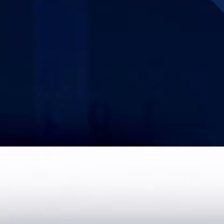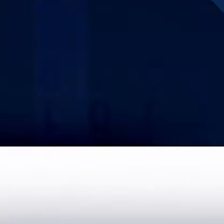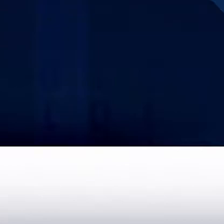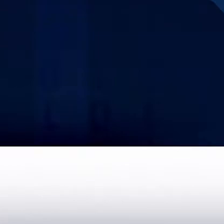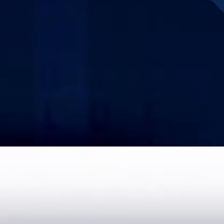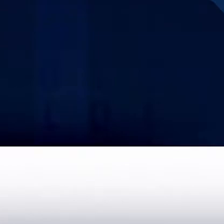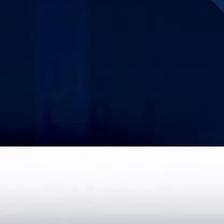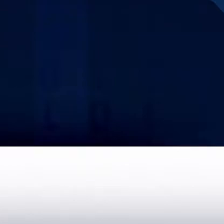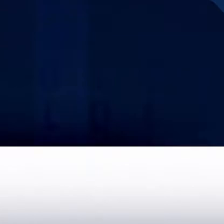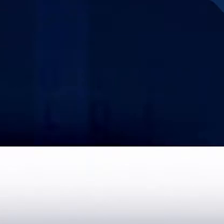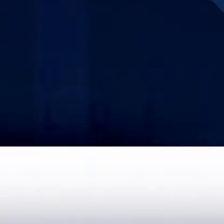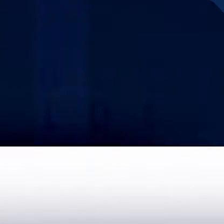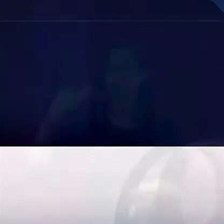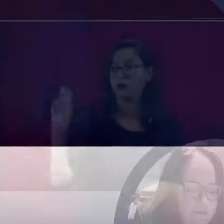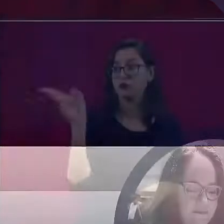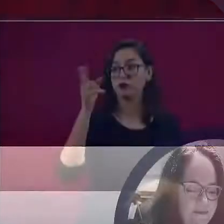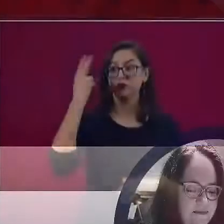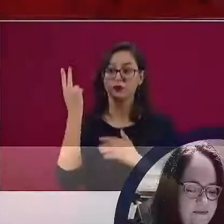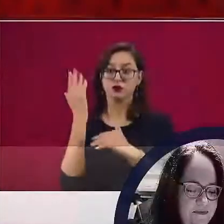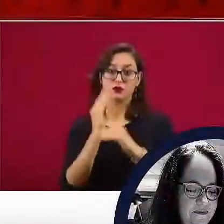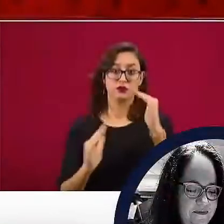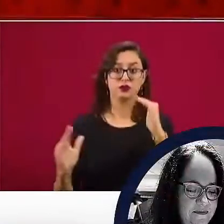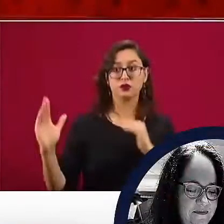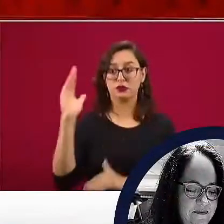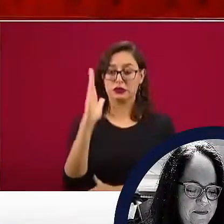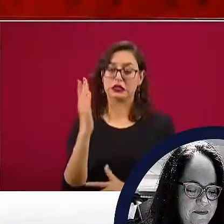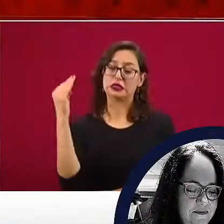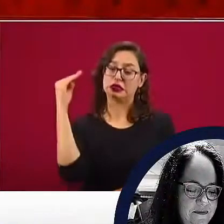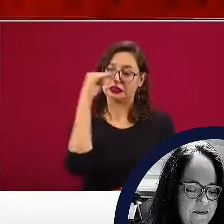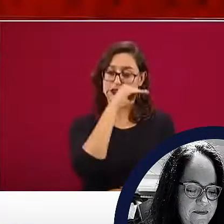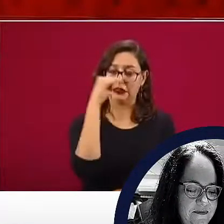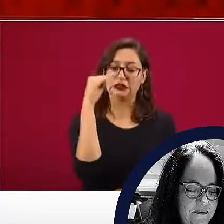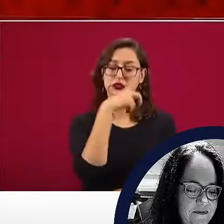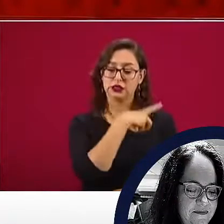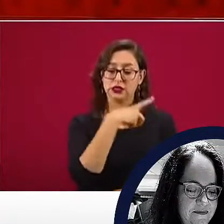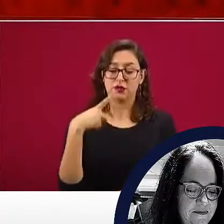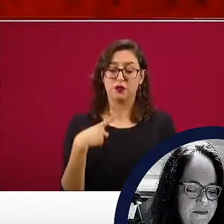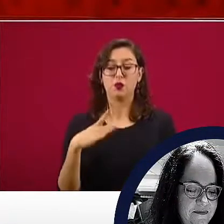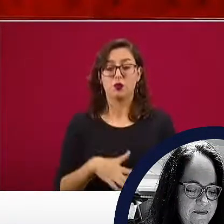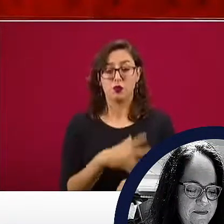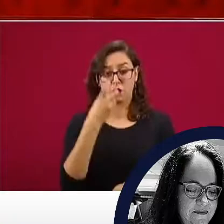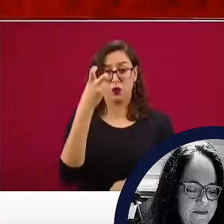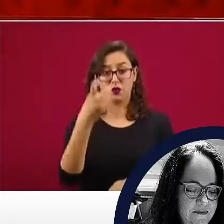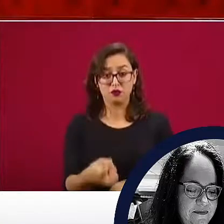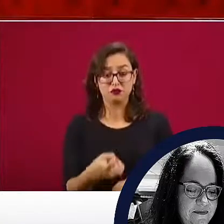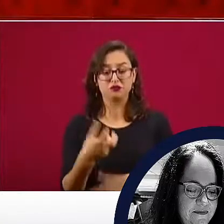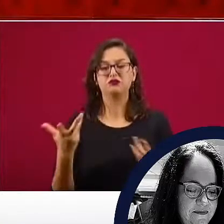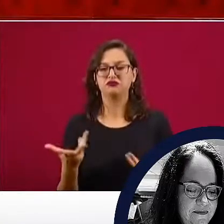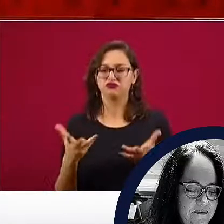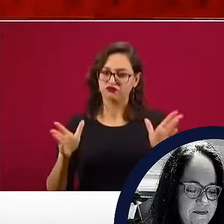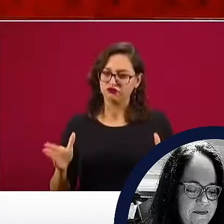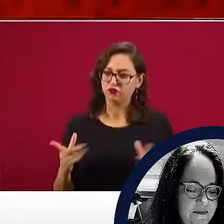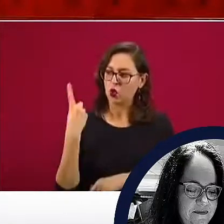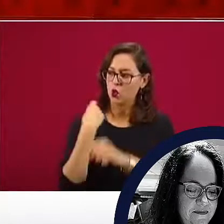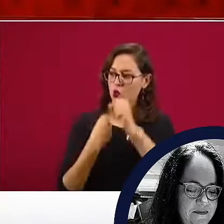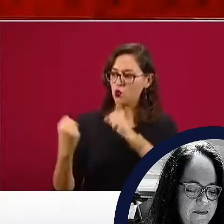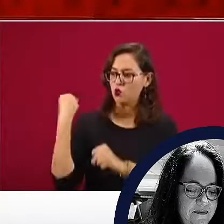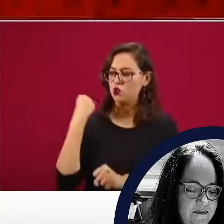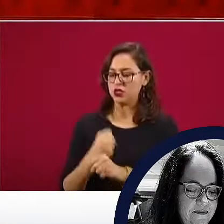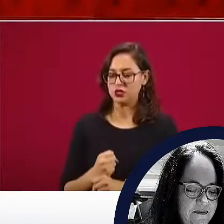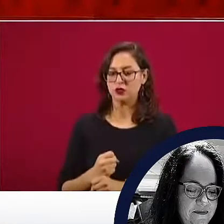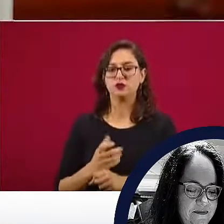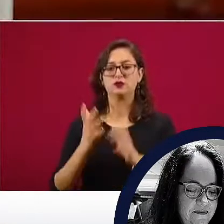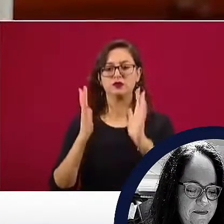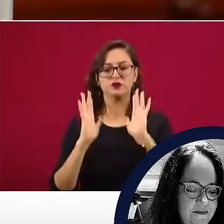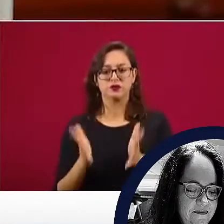Por ejemplo, yo te pongo el caso de mi hijo Alan, ¿no? Alan necesita aprendizajes personalizados, si no, como que no le importa.